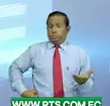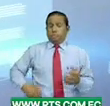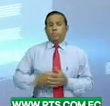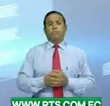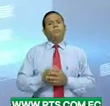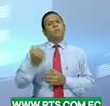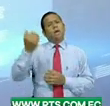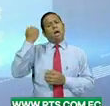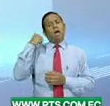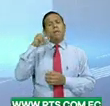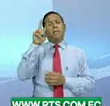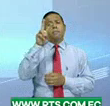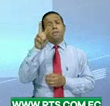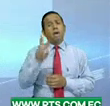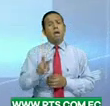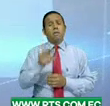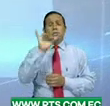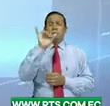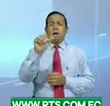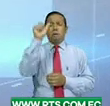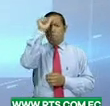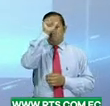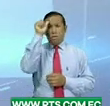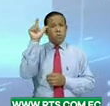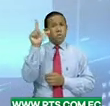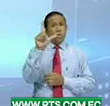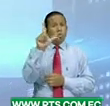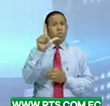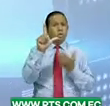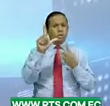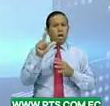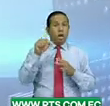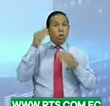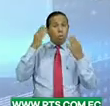el viernes, sábado, domingo y lunes salieron desde Guayaquil